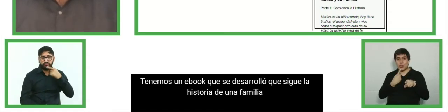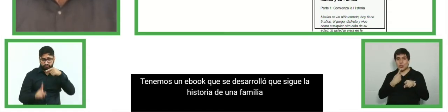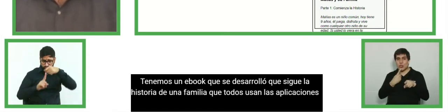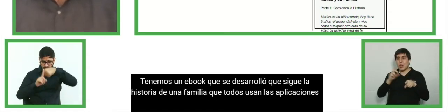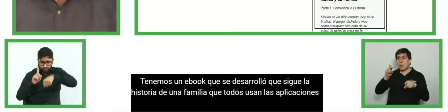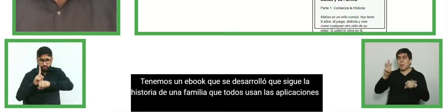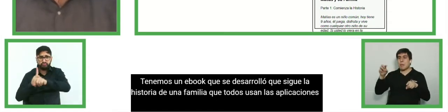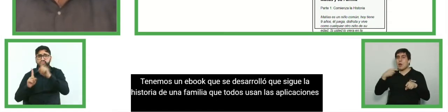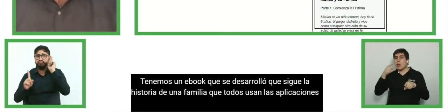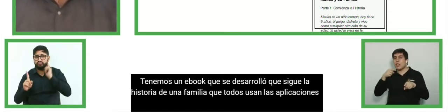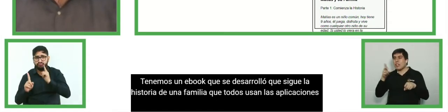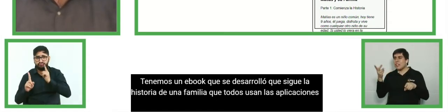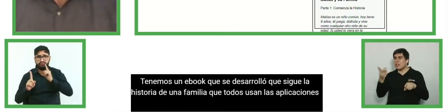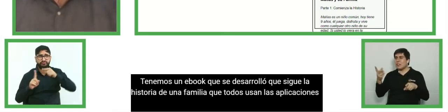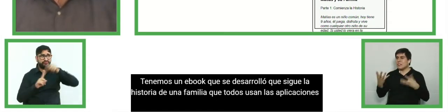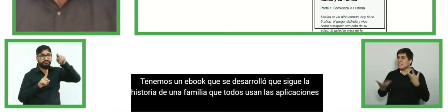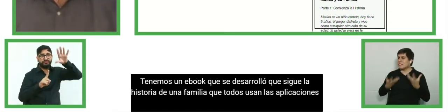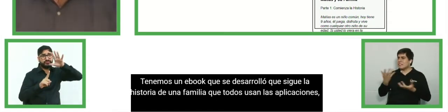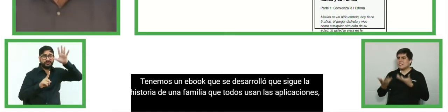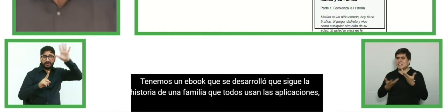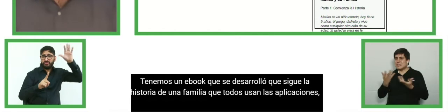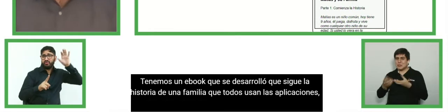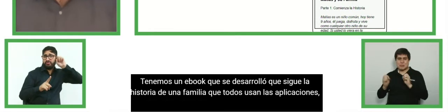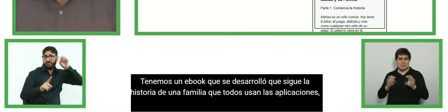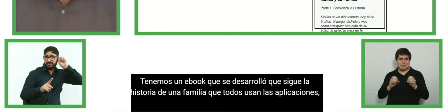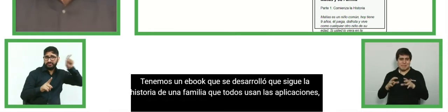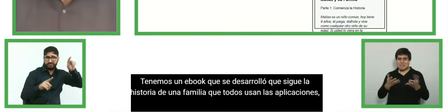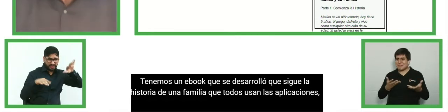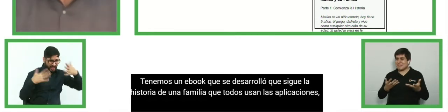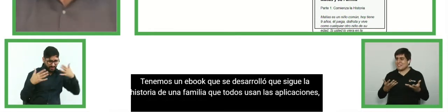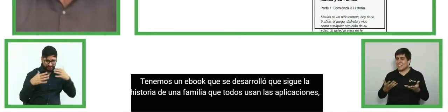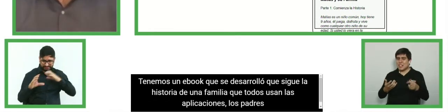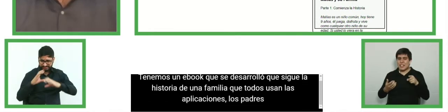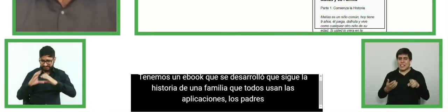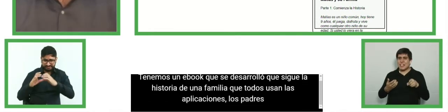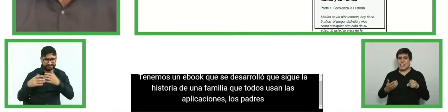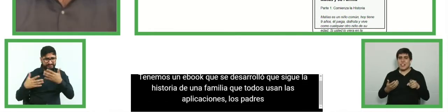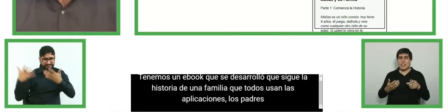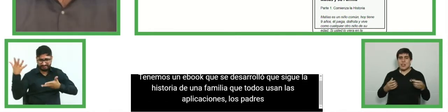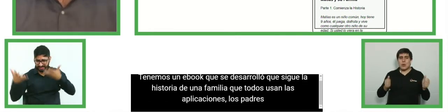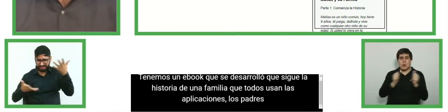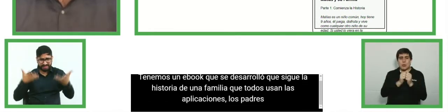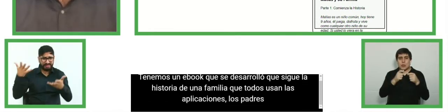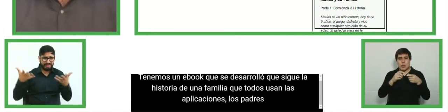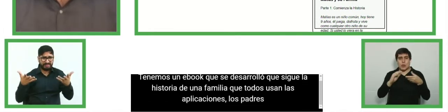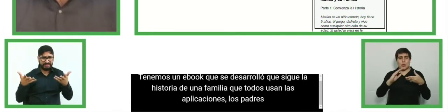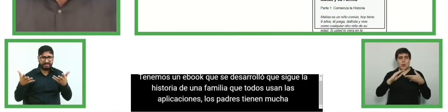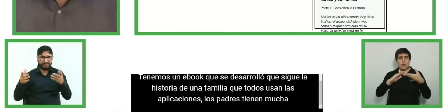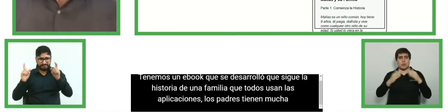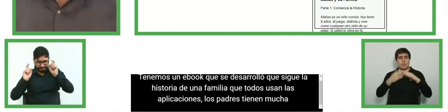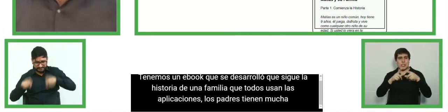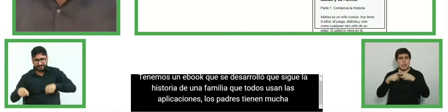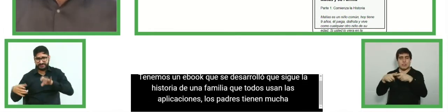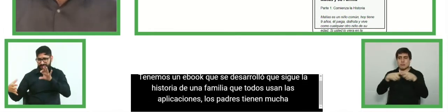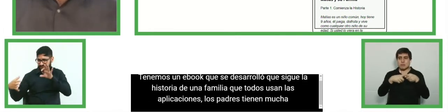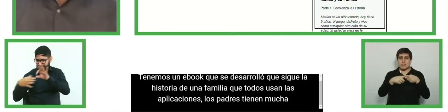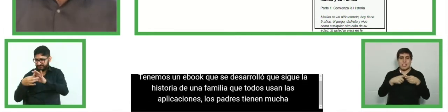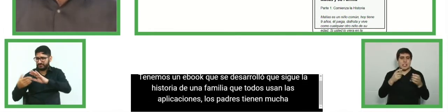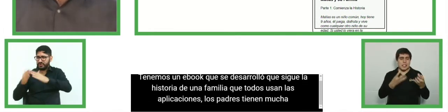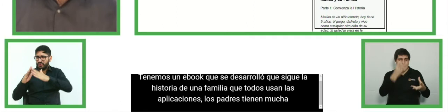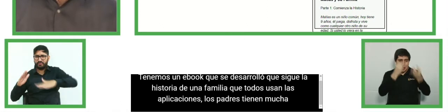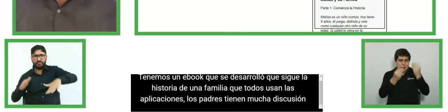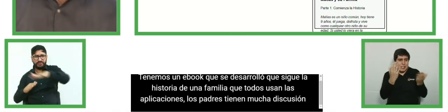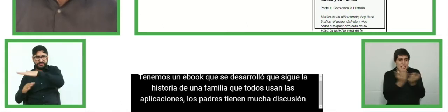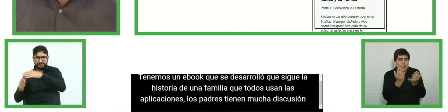muchas discusiones de cómo se sienten respecto de que el niño, de cómo va a entrar y calzar la sociedad y cómo va a aprender cosas en la escuela. Y uno de